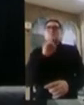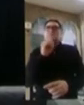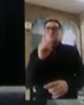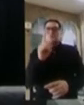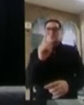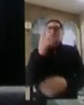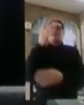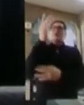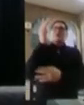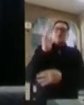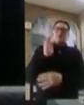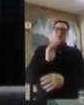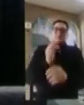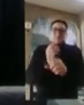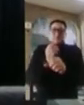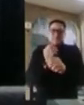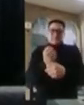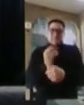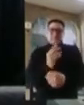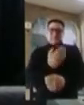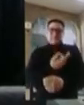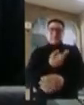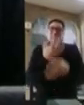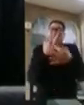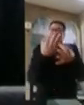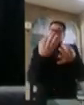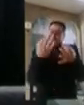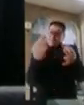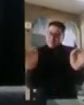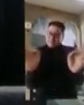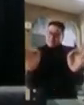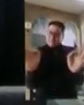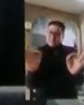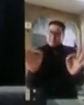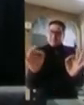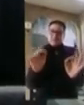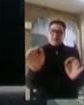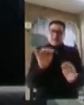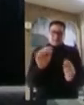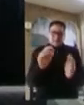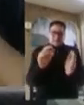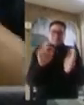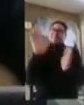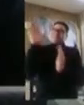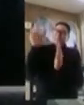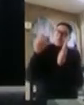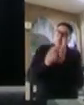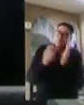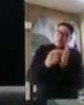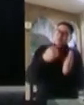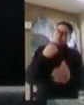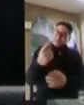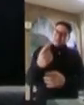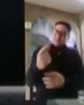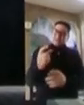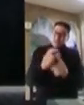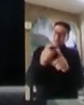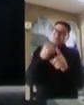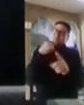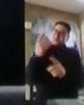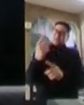libres. Como dice la palabra, conoceréis la verdad y la verdad os hará